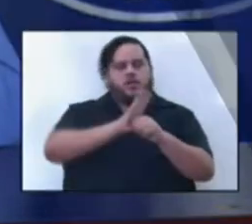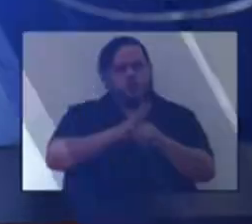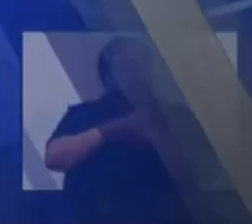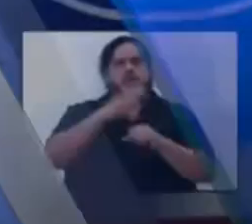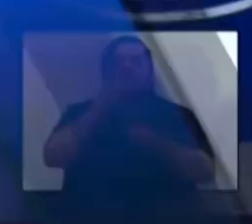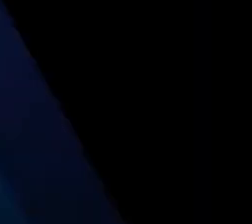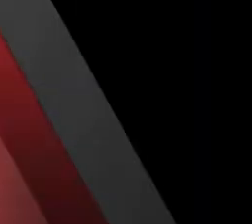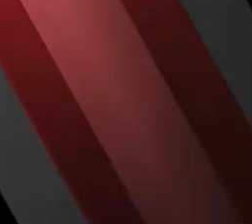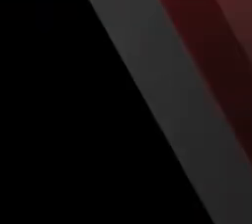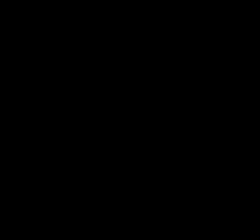fallecimientos.